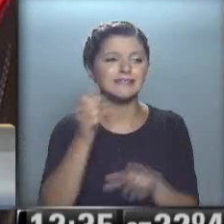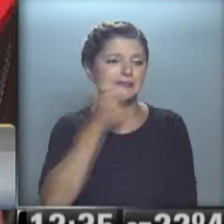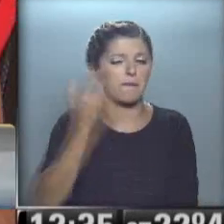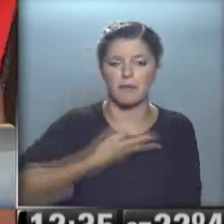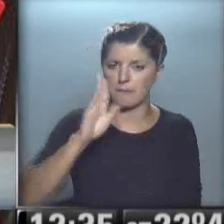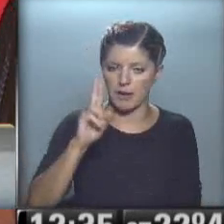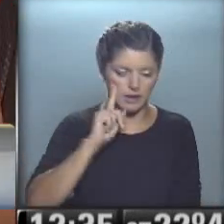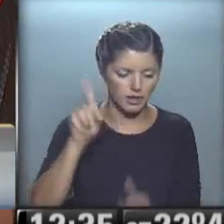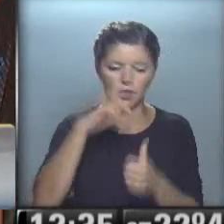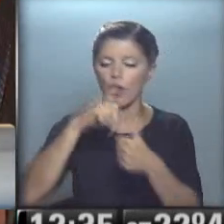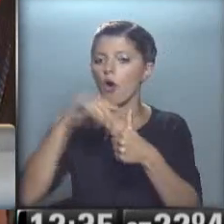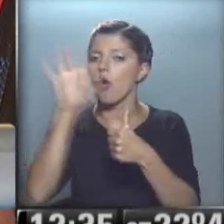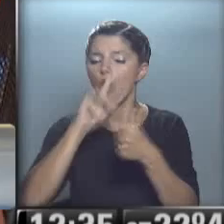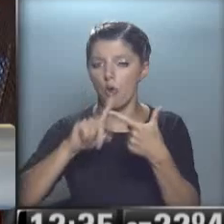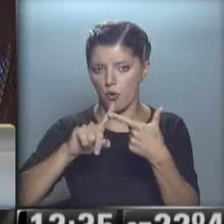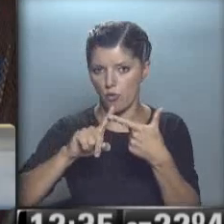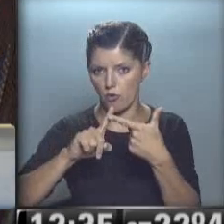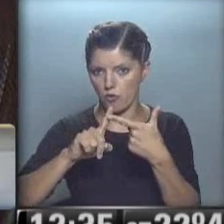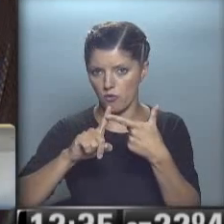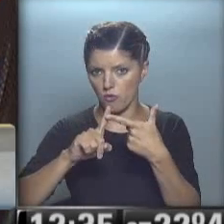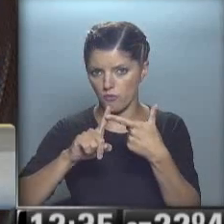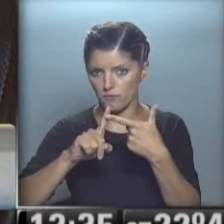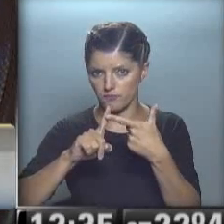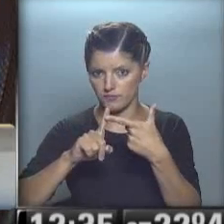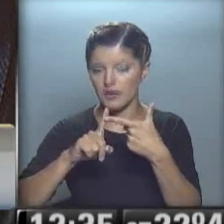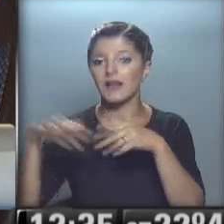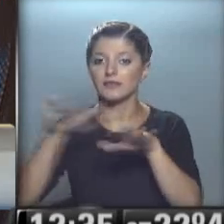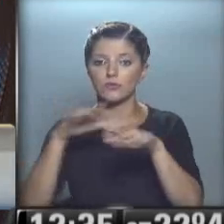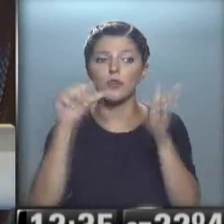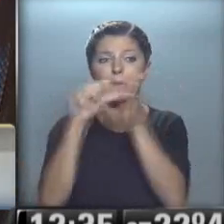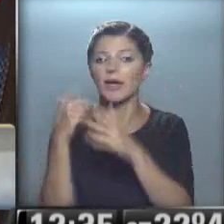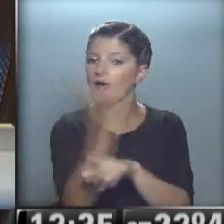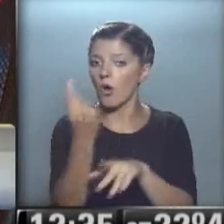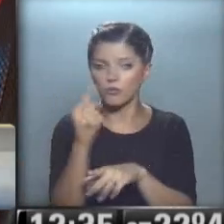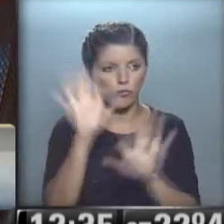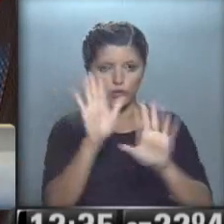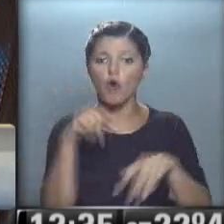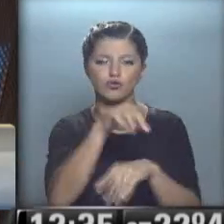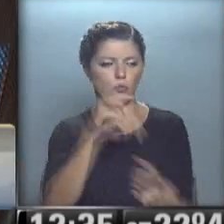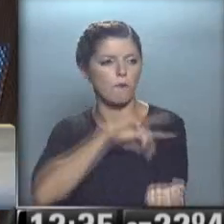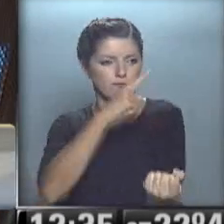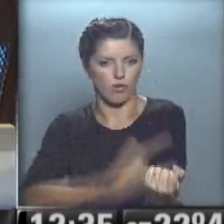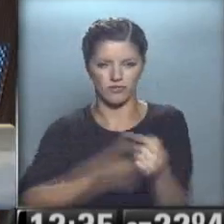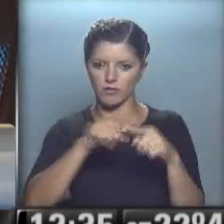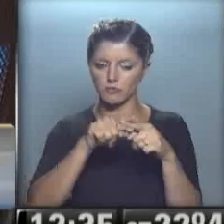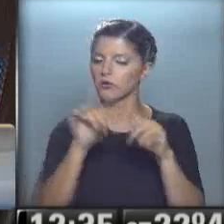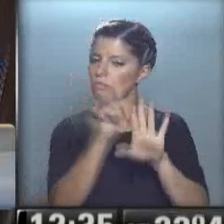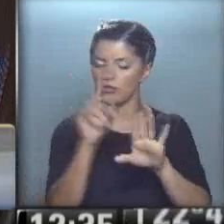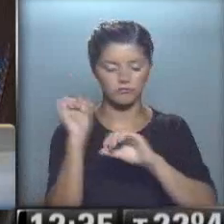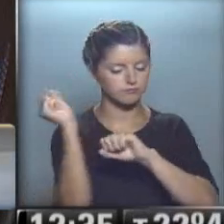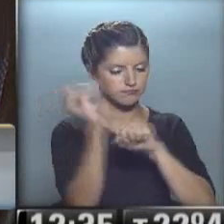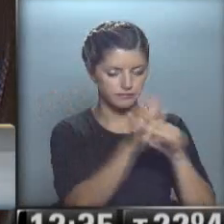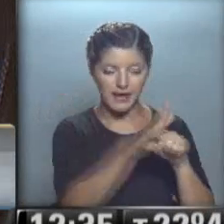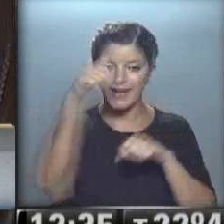importa el la digamos la eh las dimensiones del país o su peso político su influencia que en realidad el